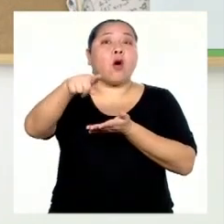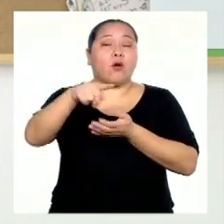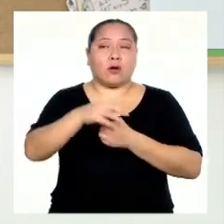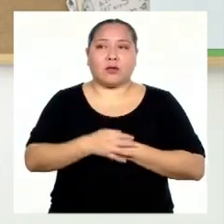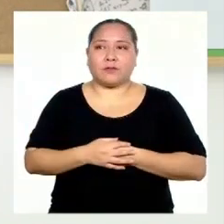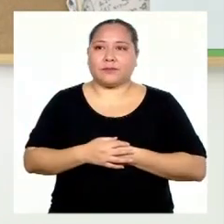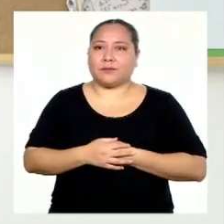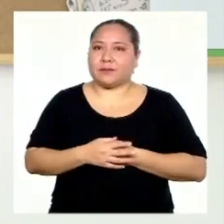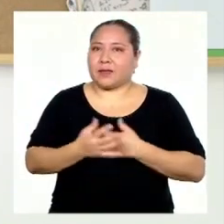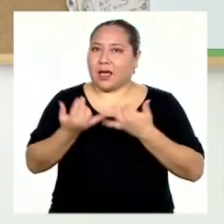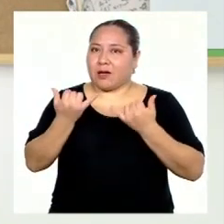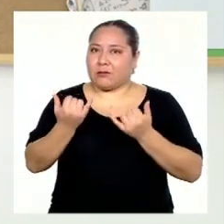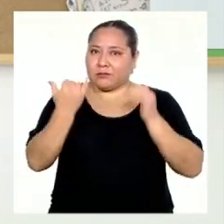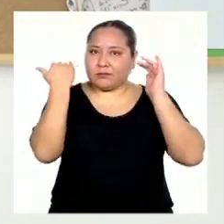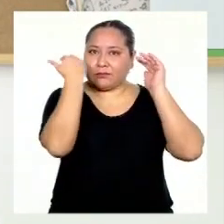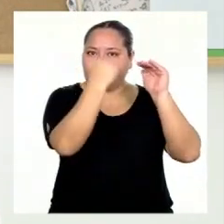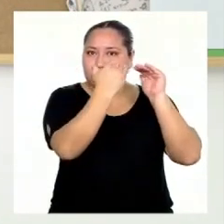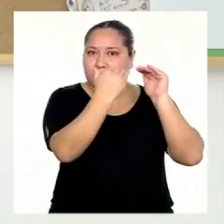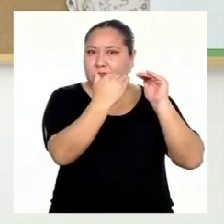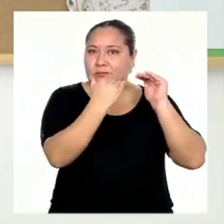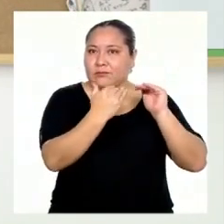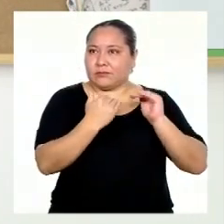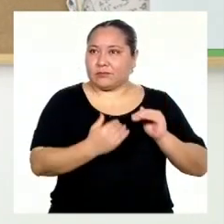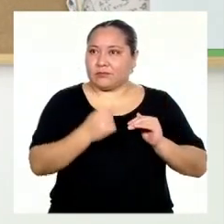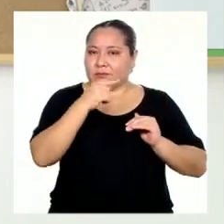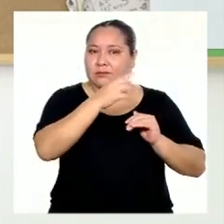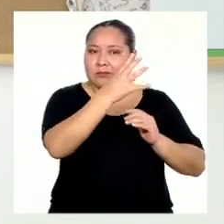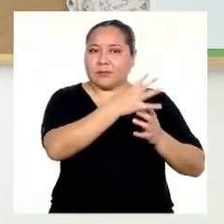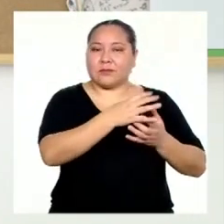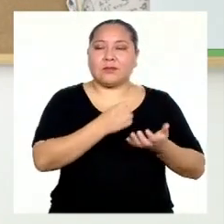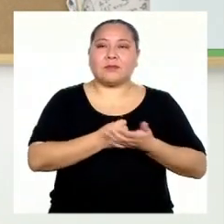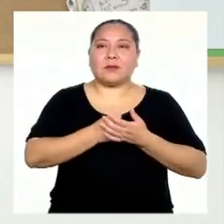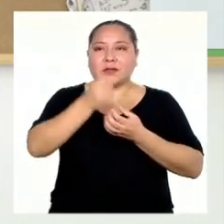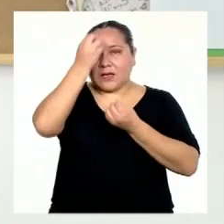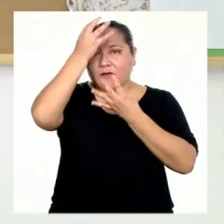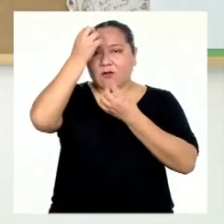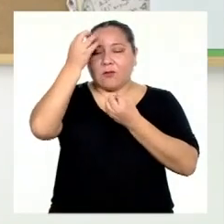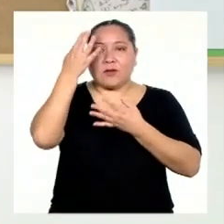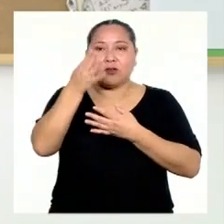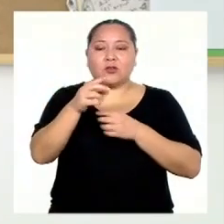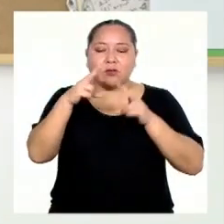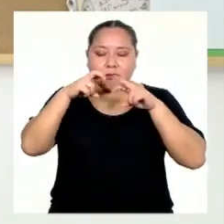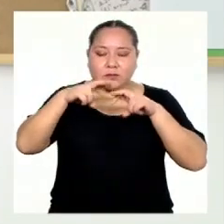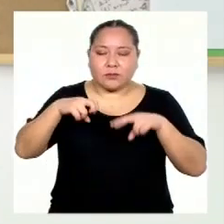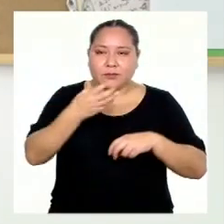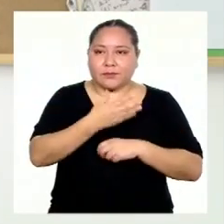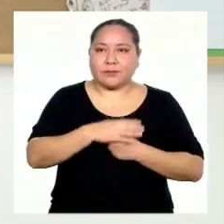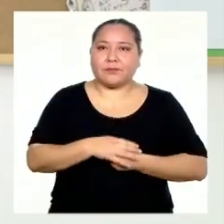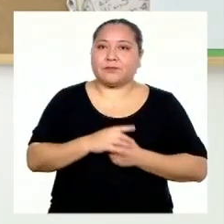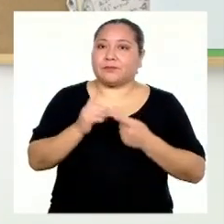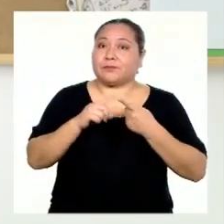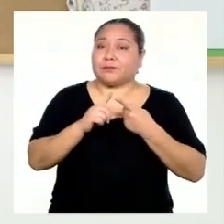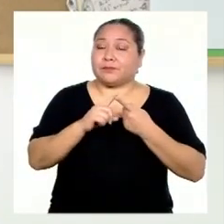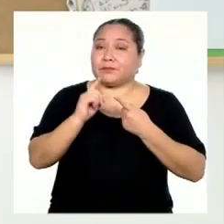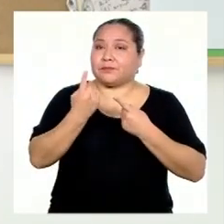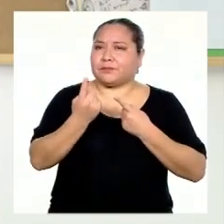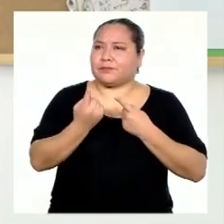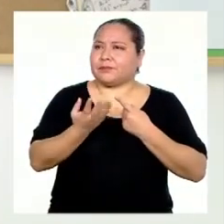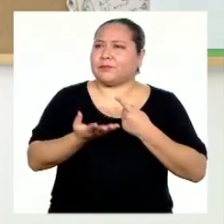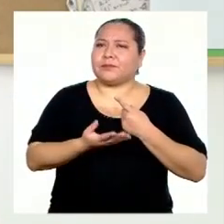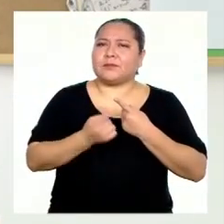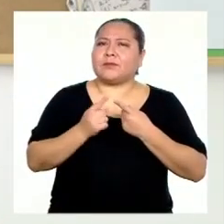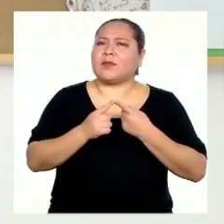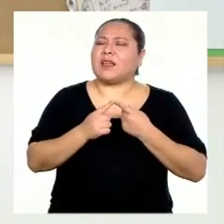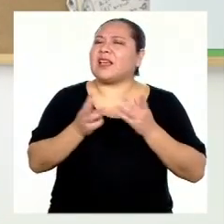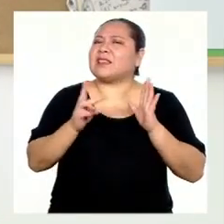Ahora ordenemos toda la información que hemos recolectado en nuestro análisis. Primero, ¿en qué consiste